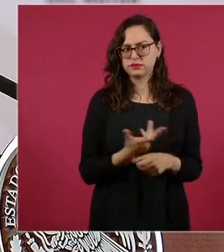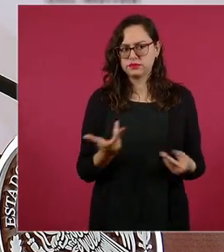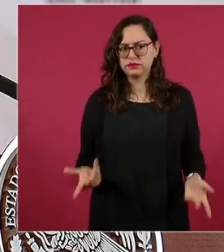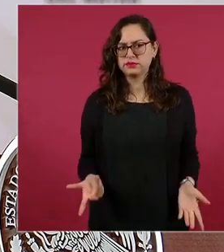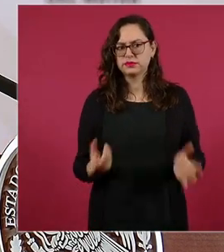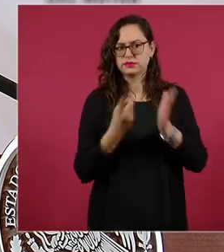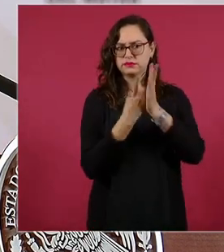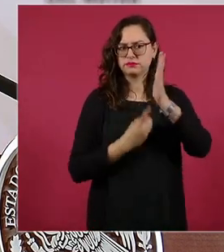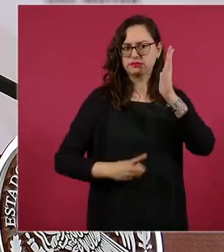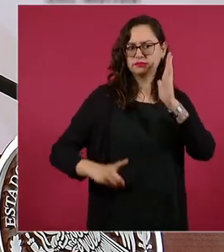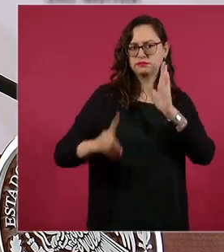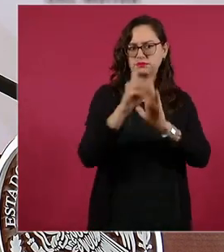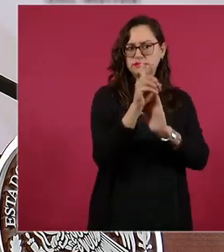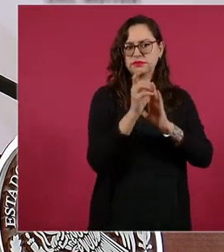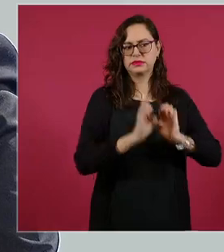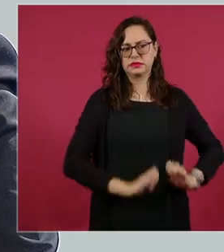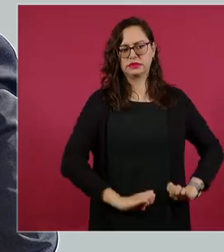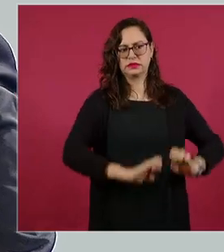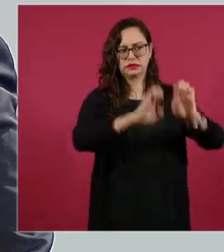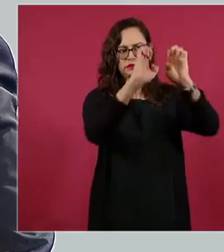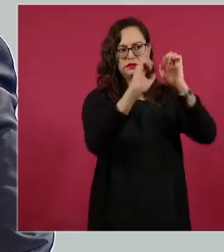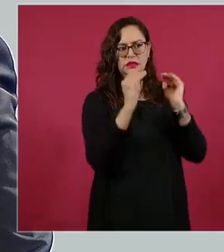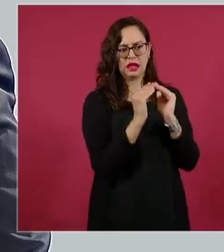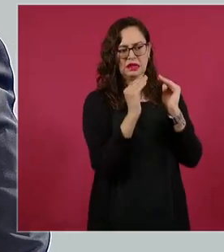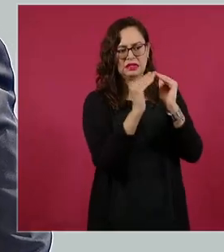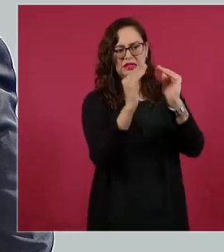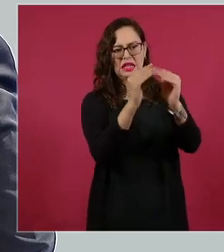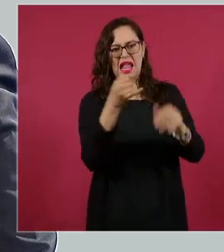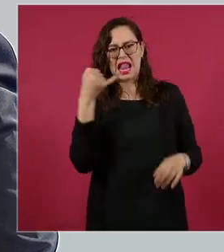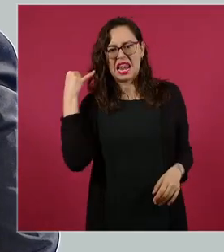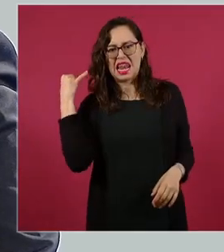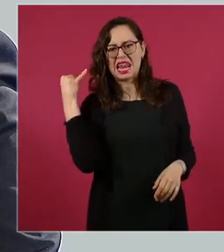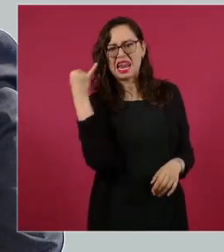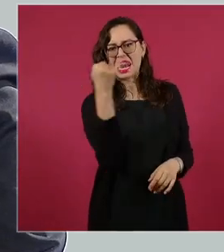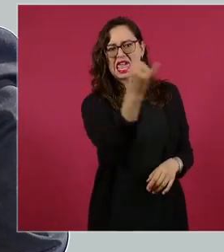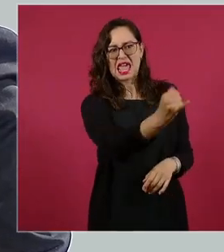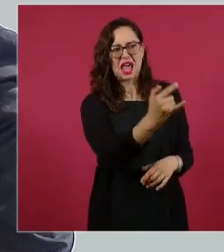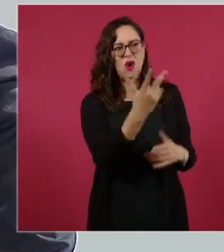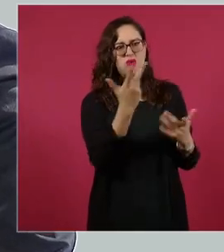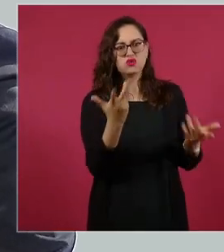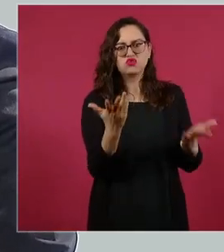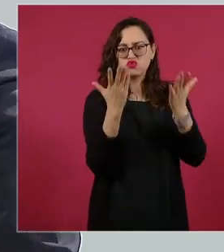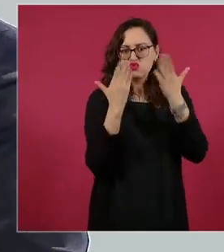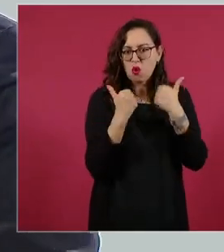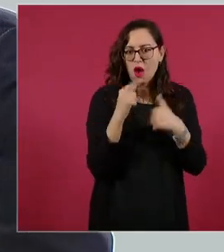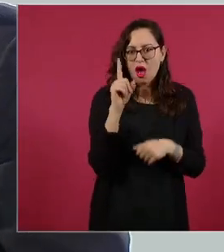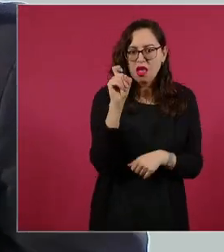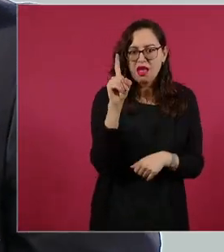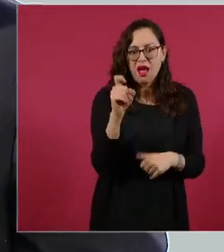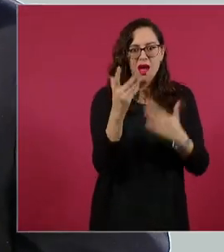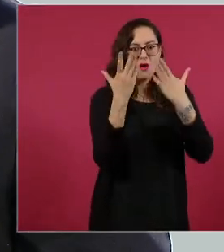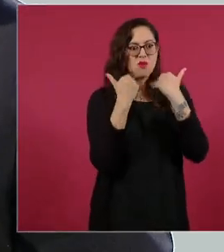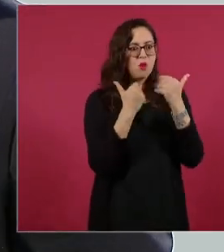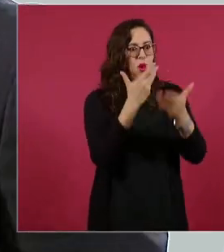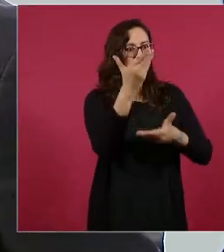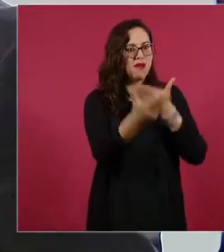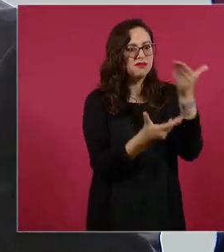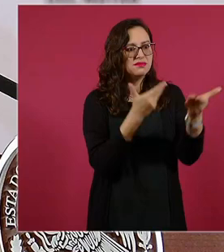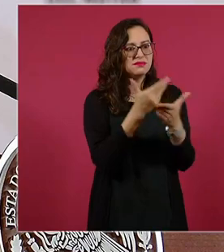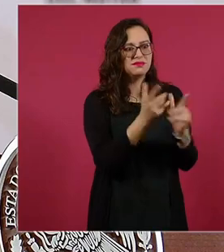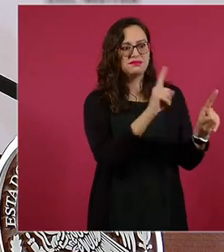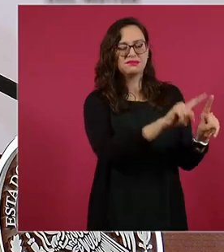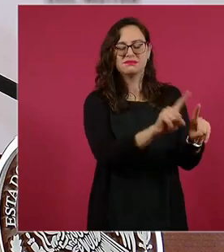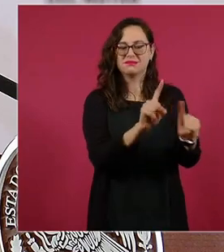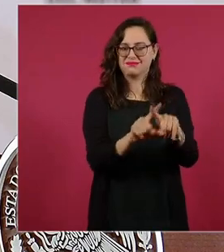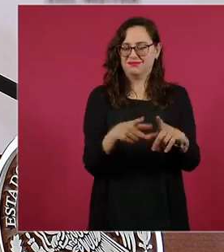alejadas de los centros urbanos, que no tenían agua. Era un desperdicio de recursos. Si lo piensan, un trabajador ahorraba para hacerse un